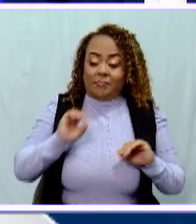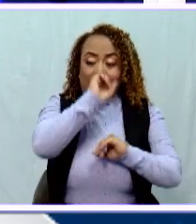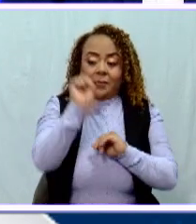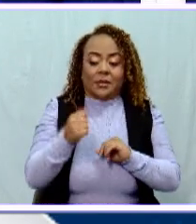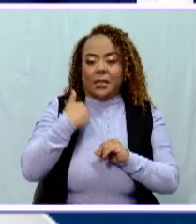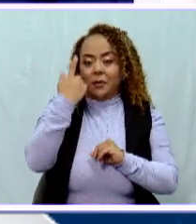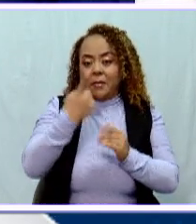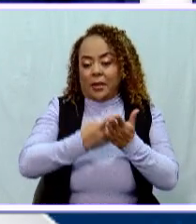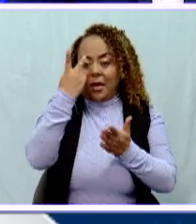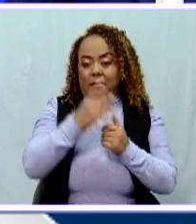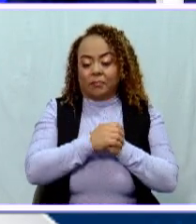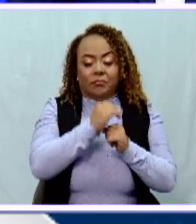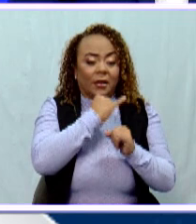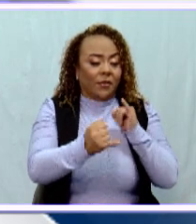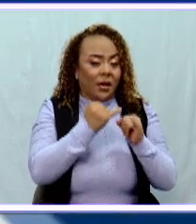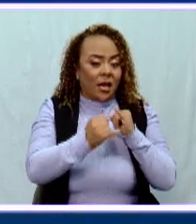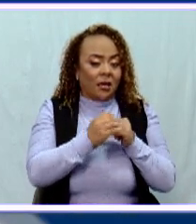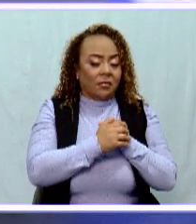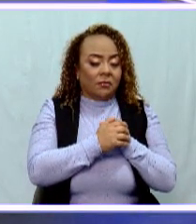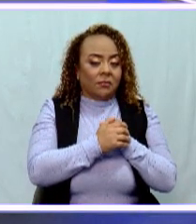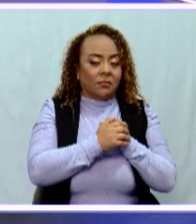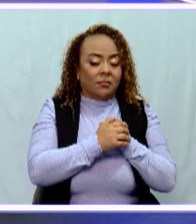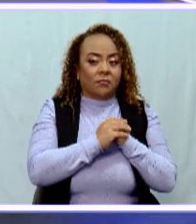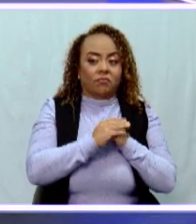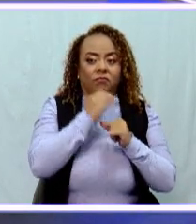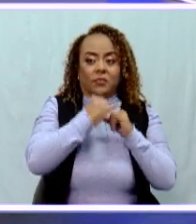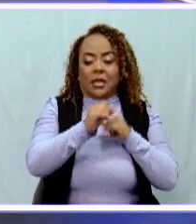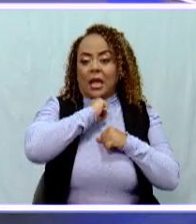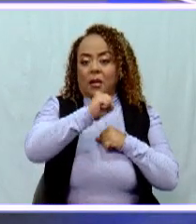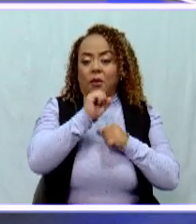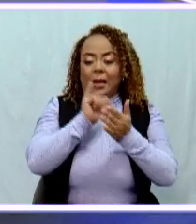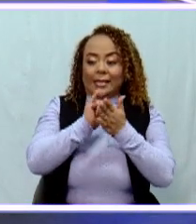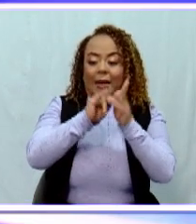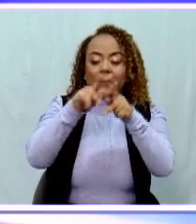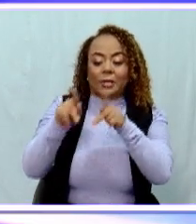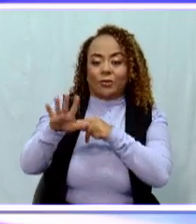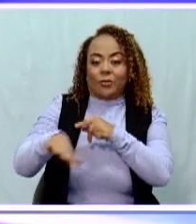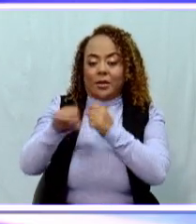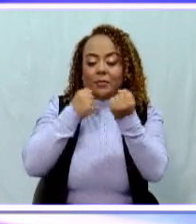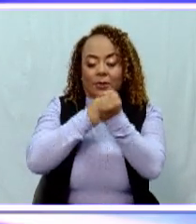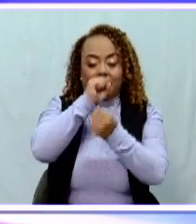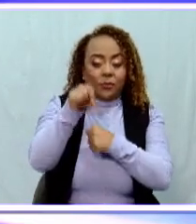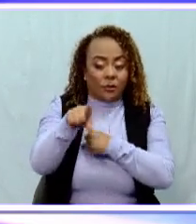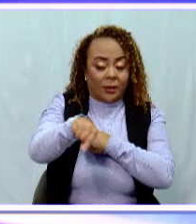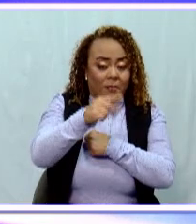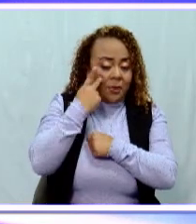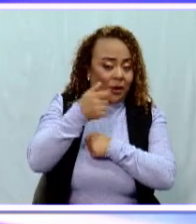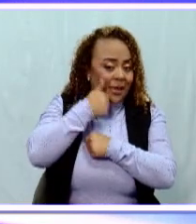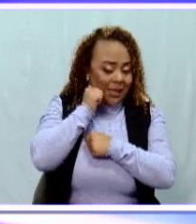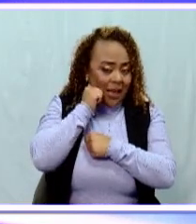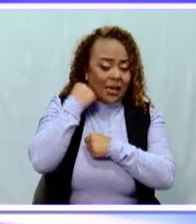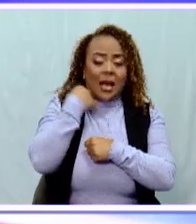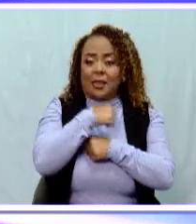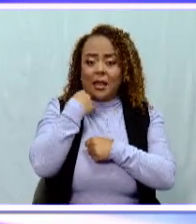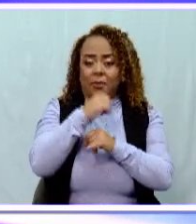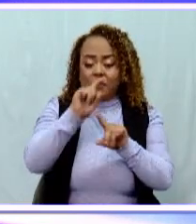existe tranquilos Saprissa tiene una gran ventaja que es la afición del Saprissa ustedes vieron ayer a la afición del Saprissa cantando